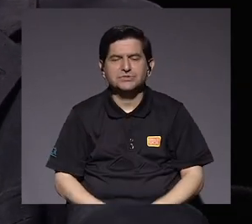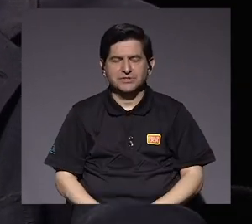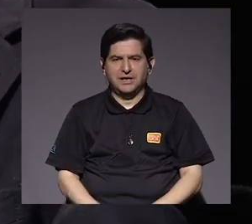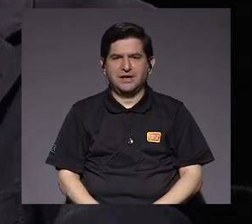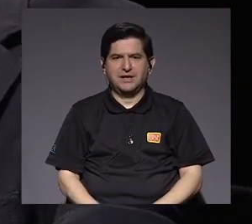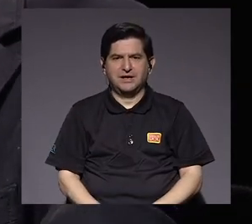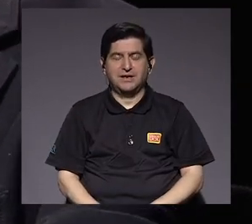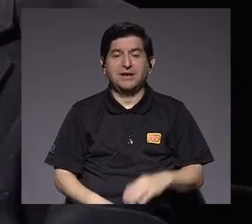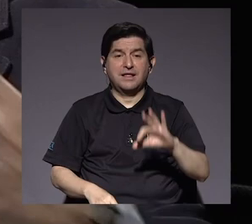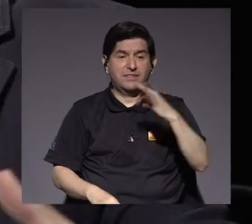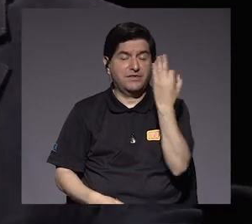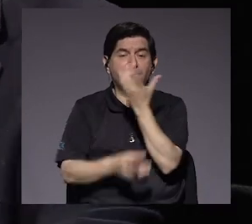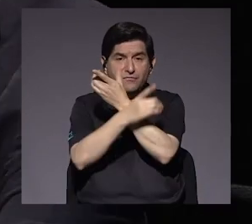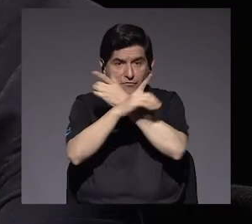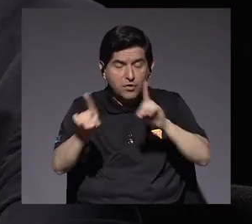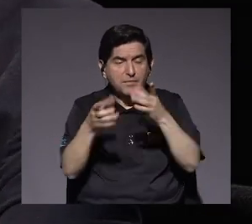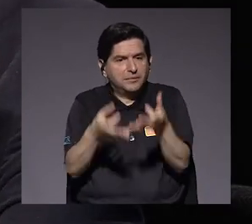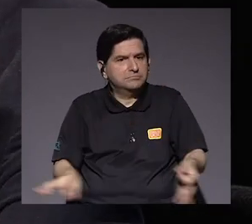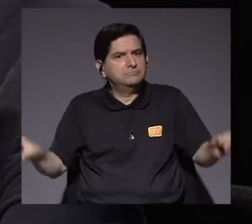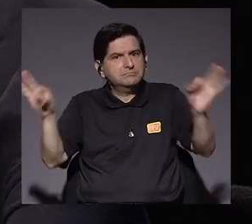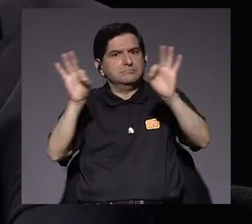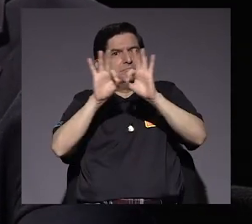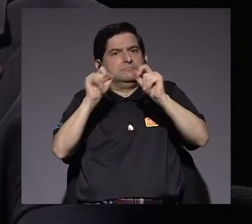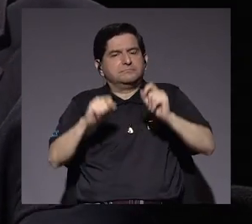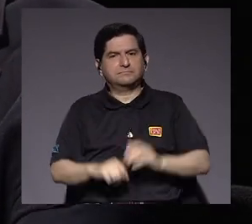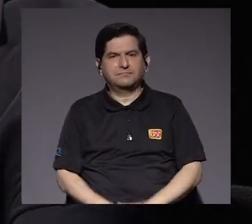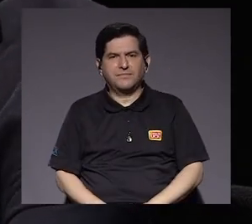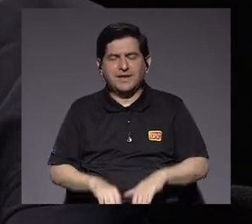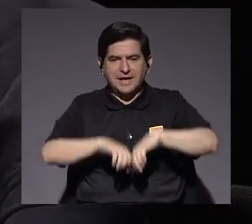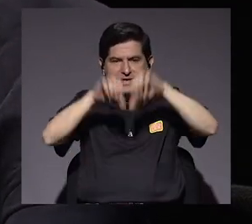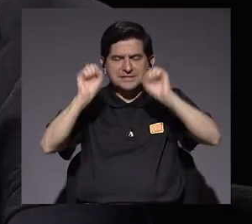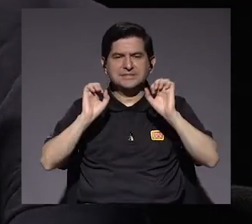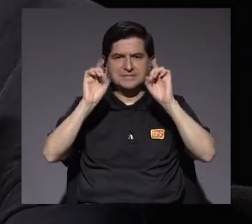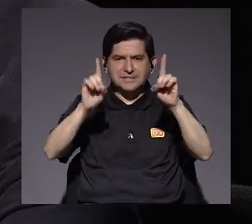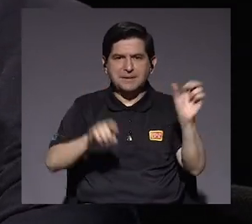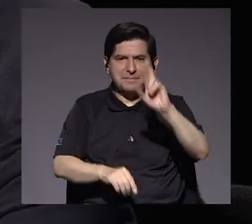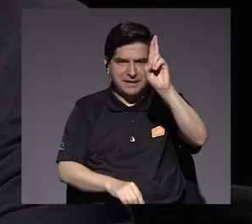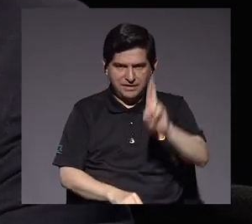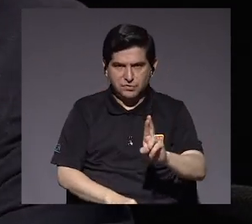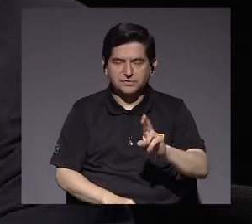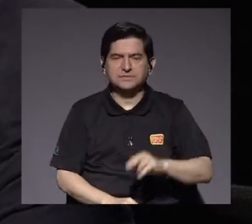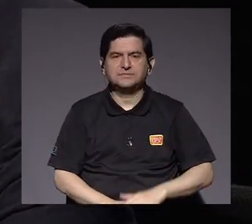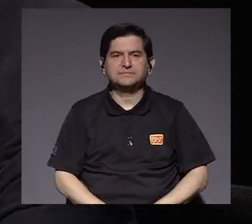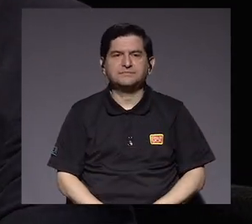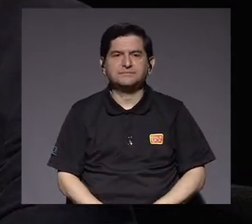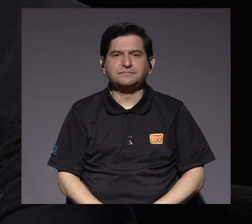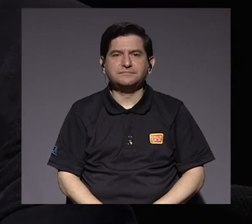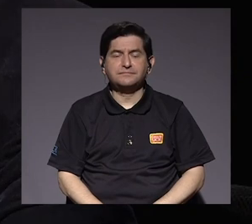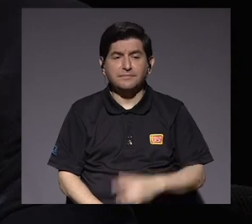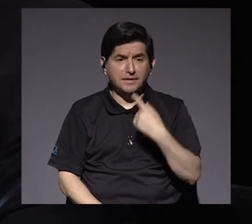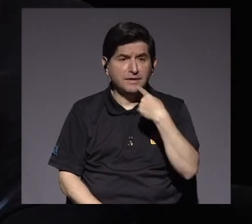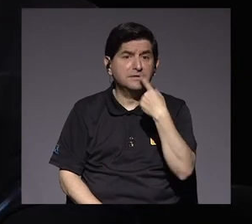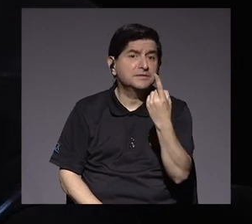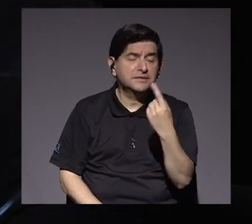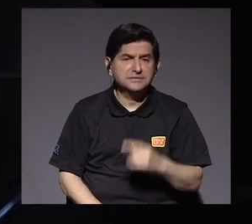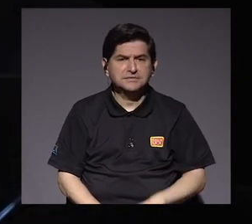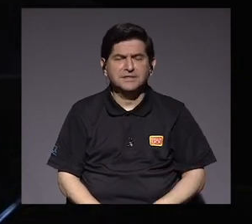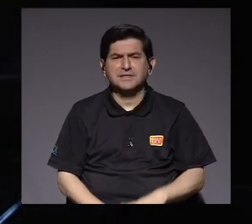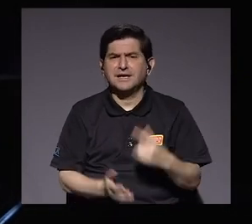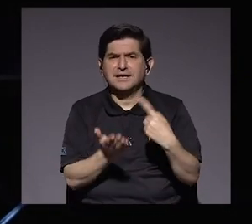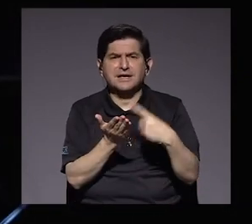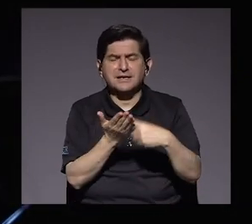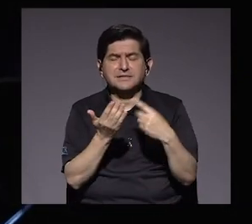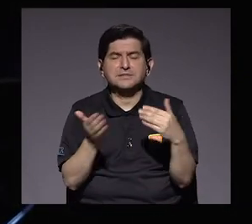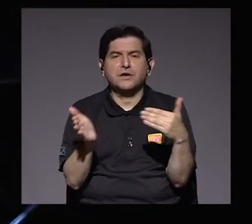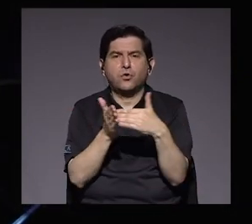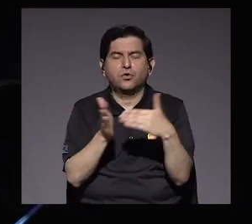¿verdad? De coexistencia en términos democráticos, es importantísimo. El sistema de educación costarricense, poder decir que,